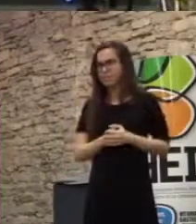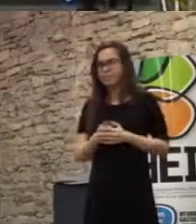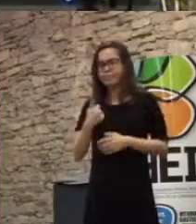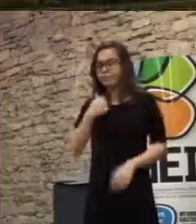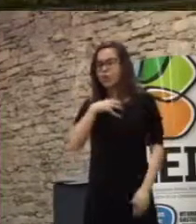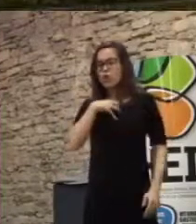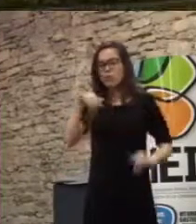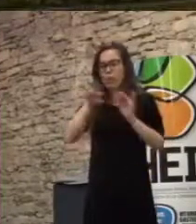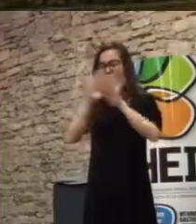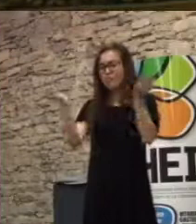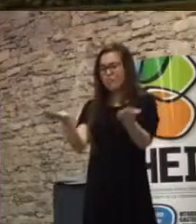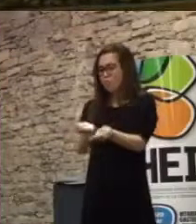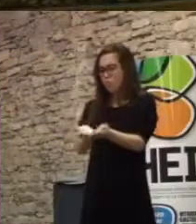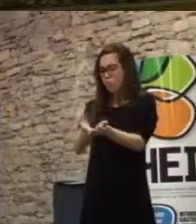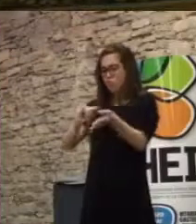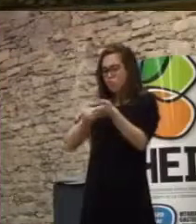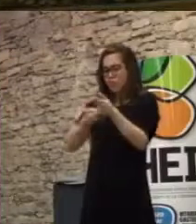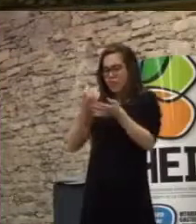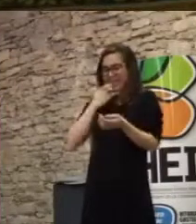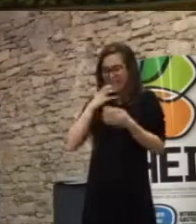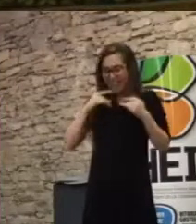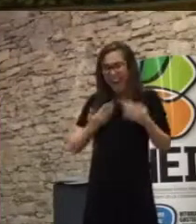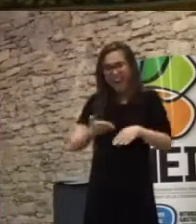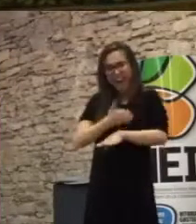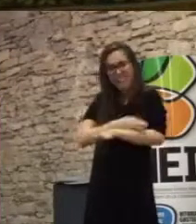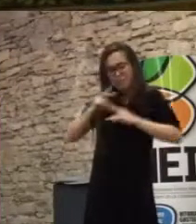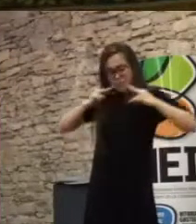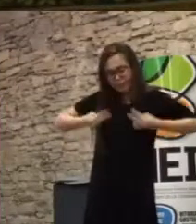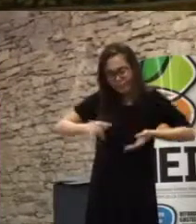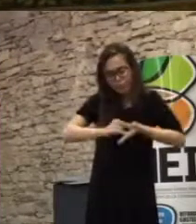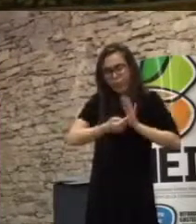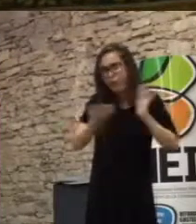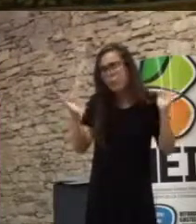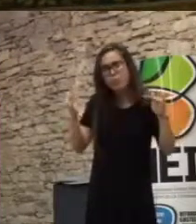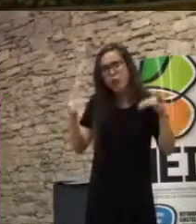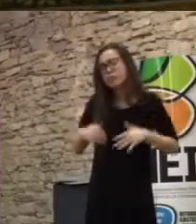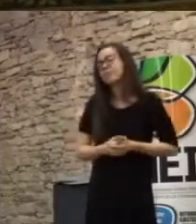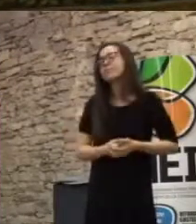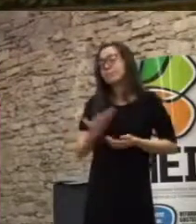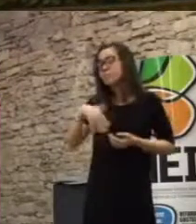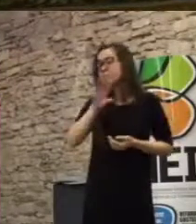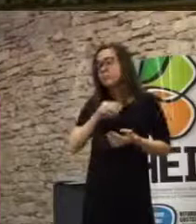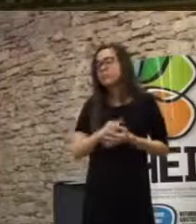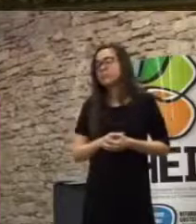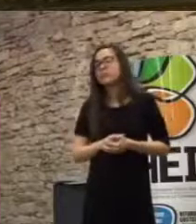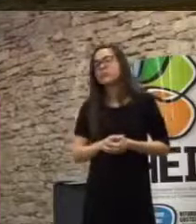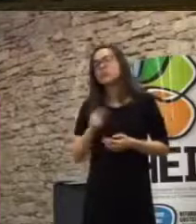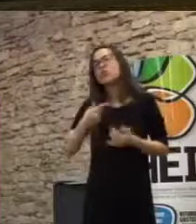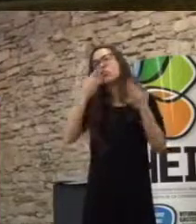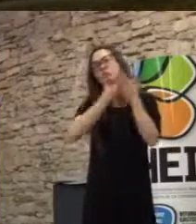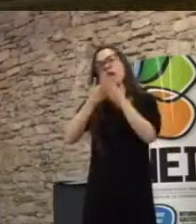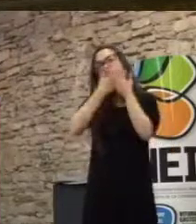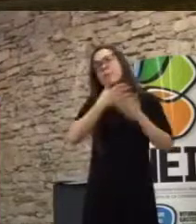solucionar el mundo de fuera si no solucionó mi mundo 6 entonces a mí me gusta mucho un estudio que se hizo hace tiempo